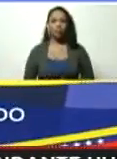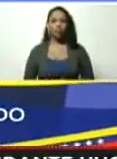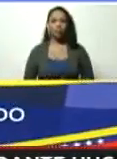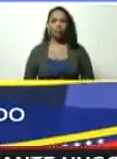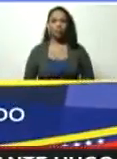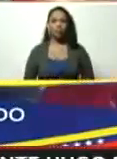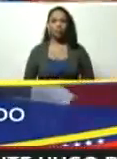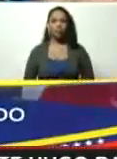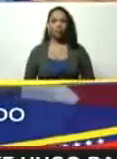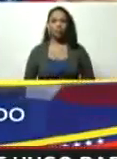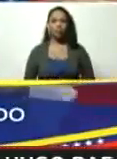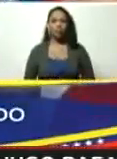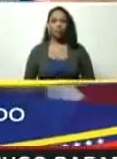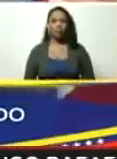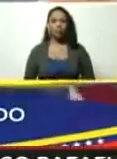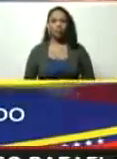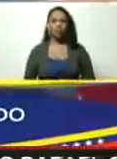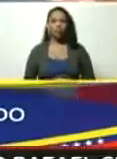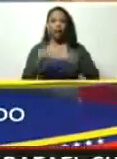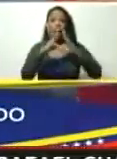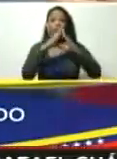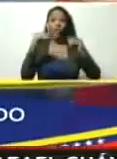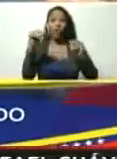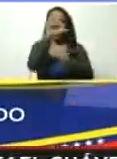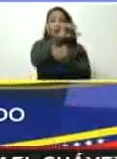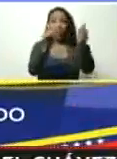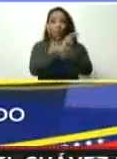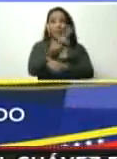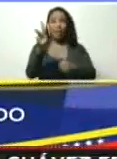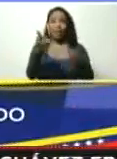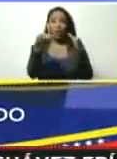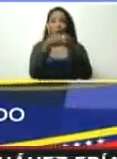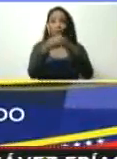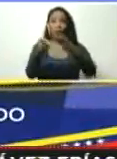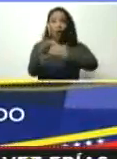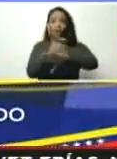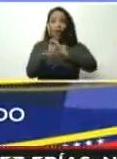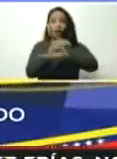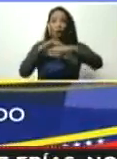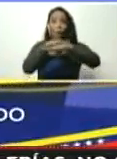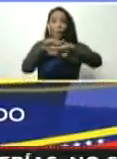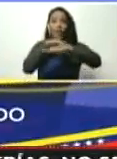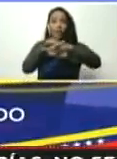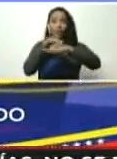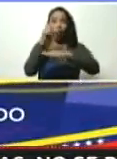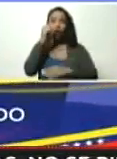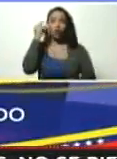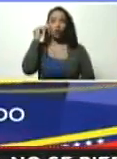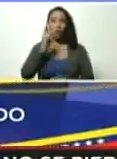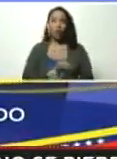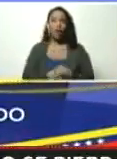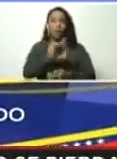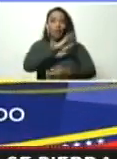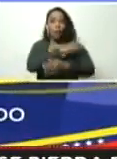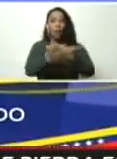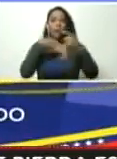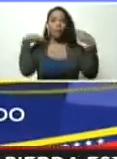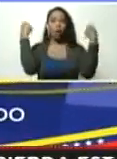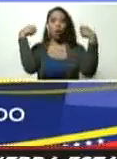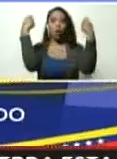Rodríguez Gómez, a todos los vicepresidentes de gobierno, a los ministros y ministras del Poder